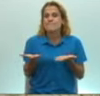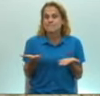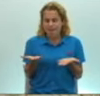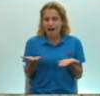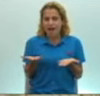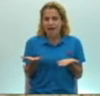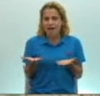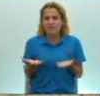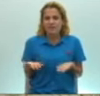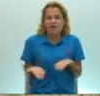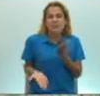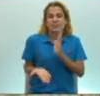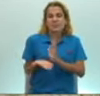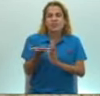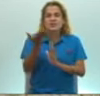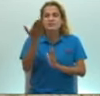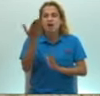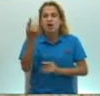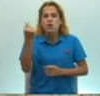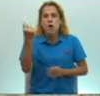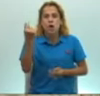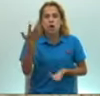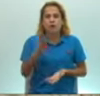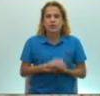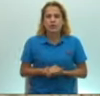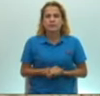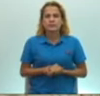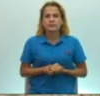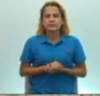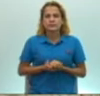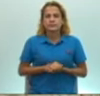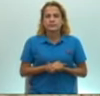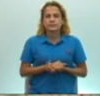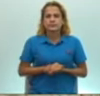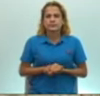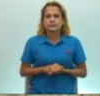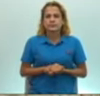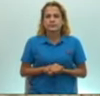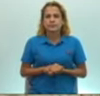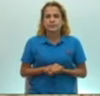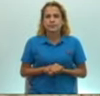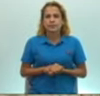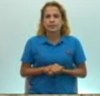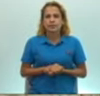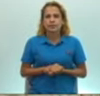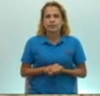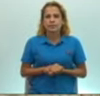esos esclavos son la base de la producción, son la base del desarrollo en Roma.